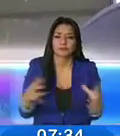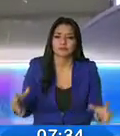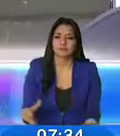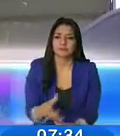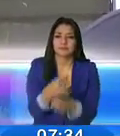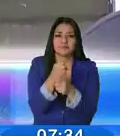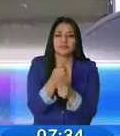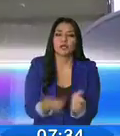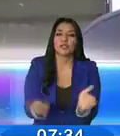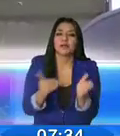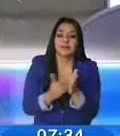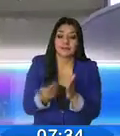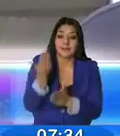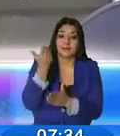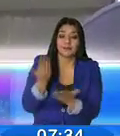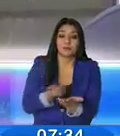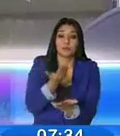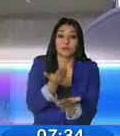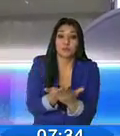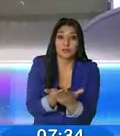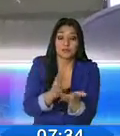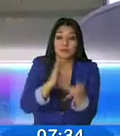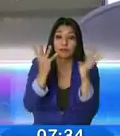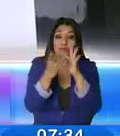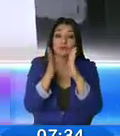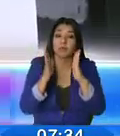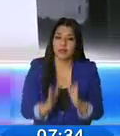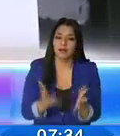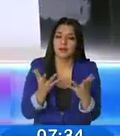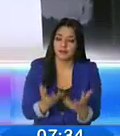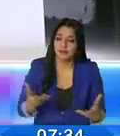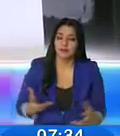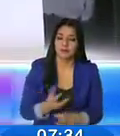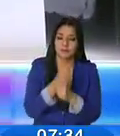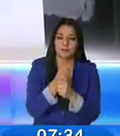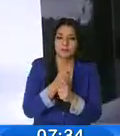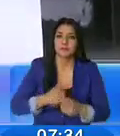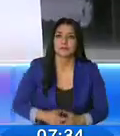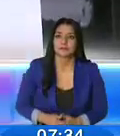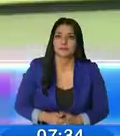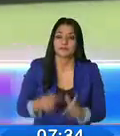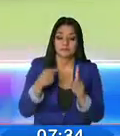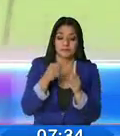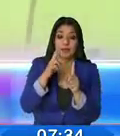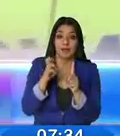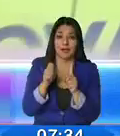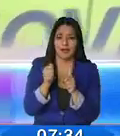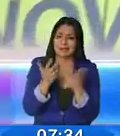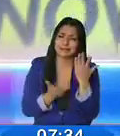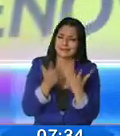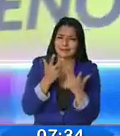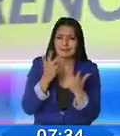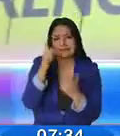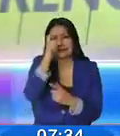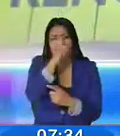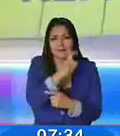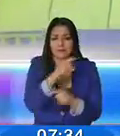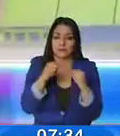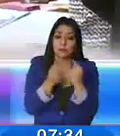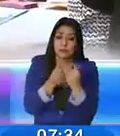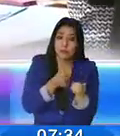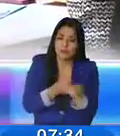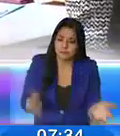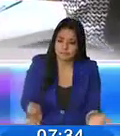el sentido original de la propuesta de la Revolución Ciudadana. Entre los desafíos por René Espín estaría el fortalecimiento del